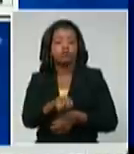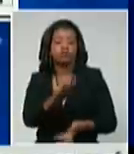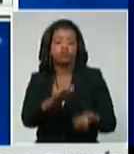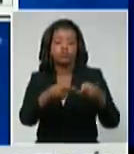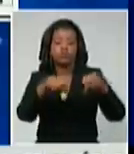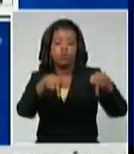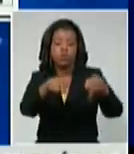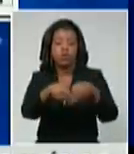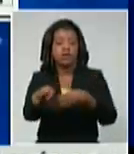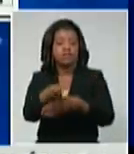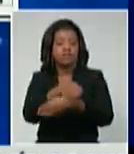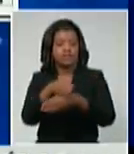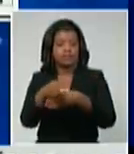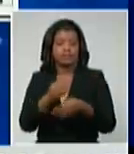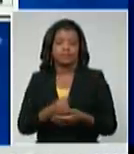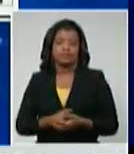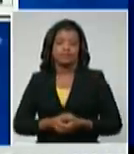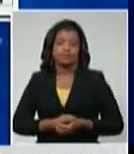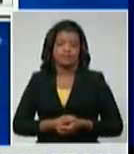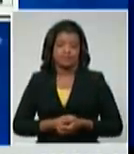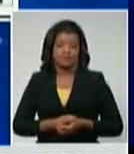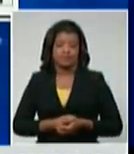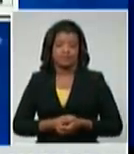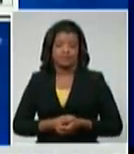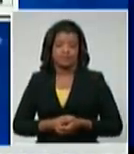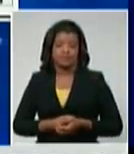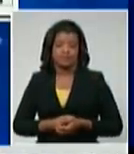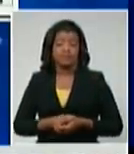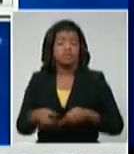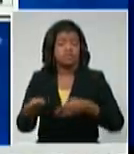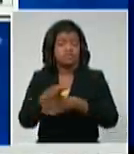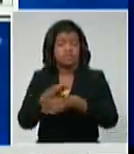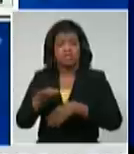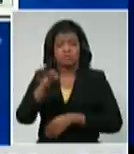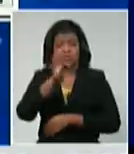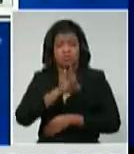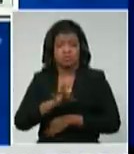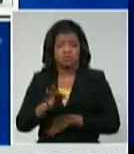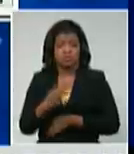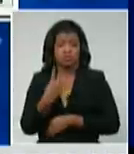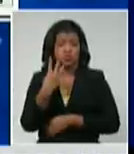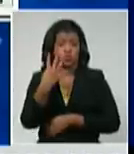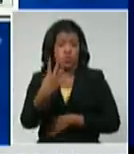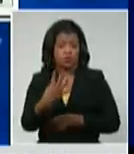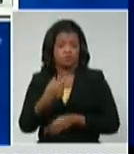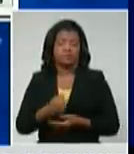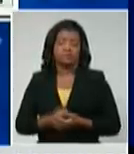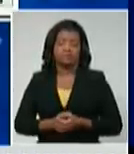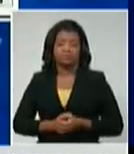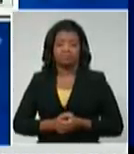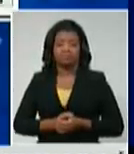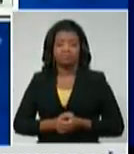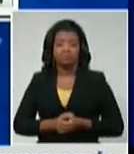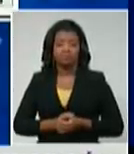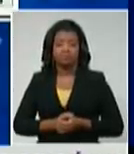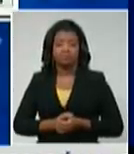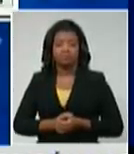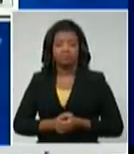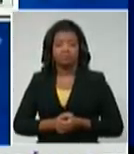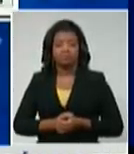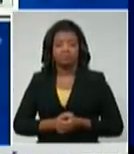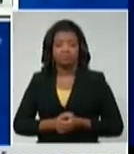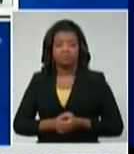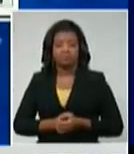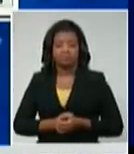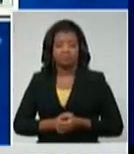uno en Guane, uno en Consolación del Sur, uno en Sandino y uno en el propio Pinar del